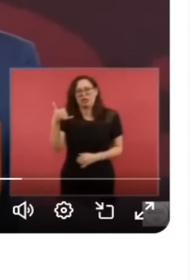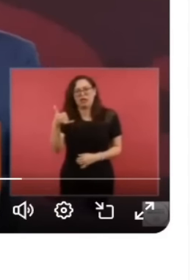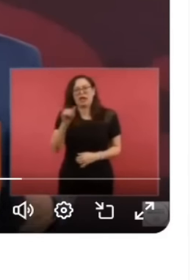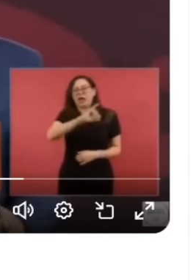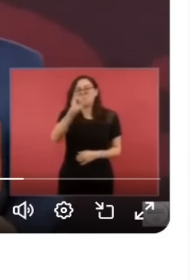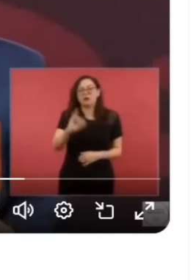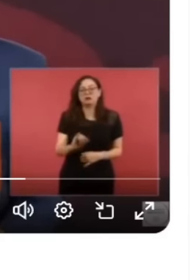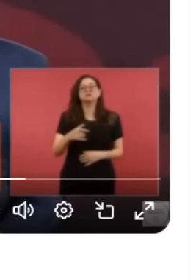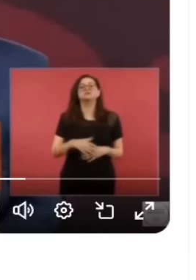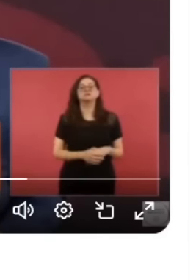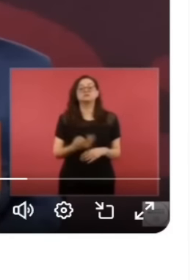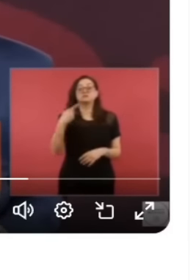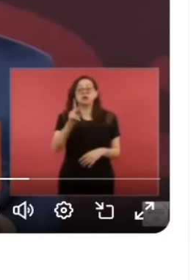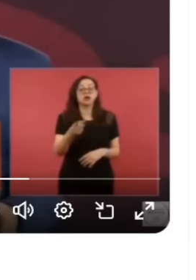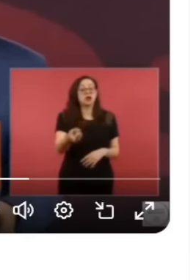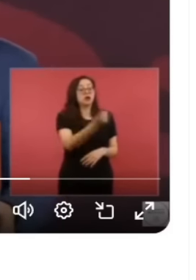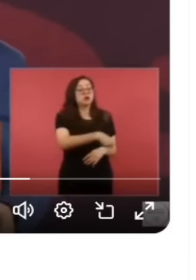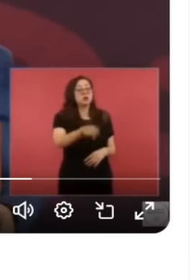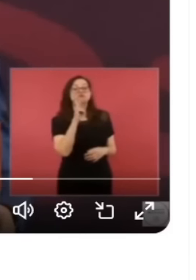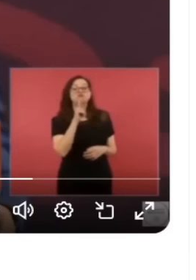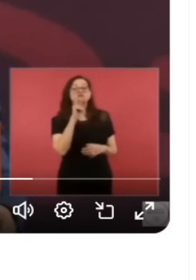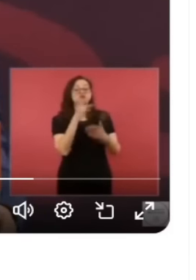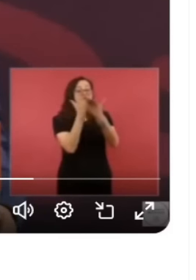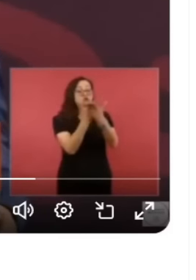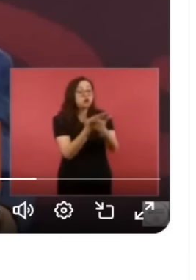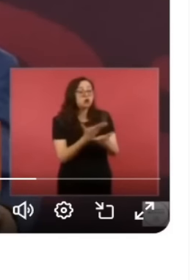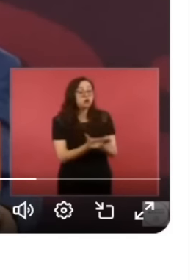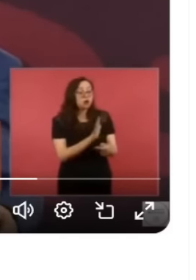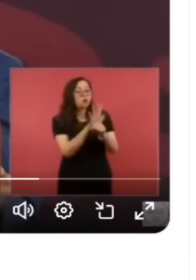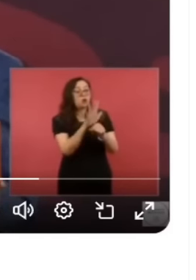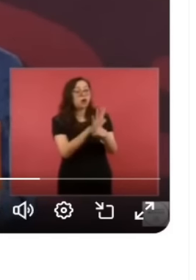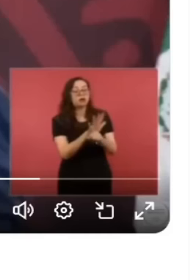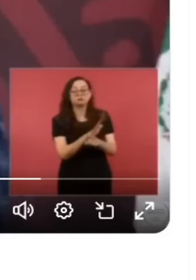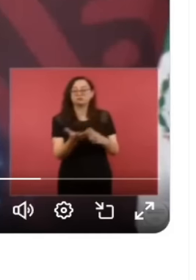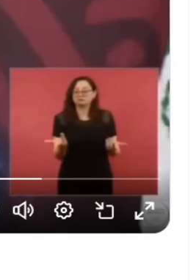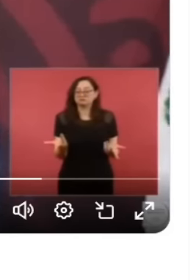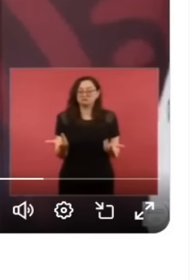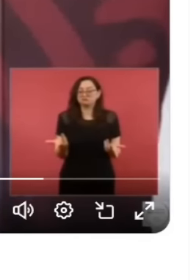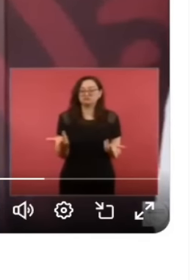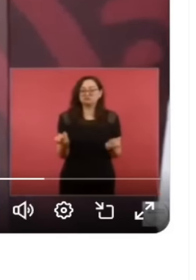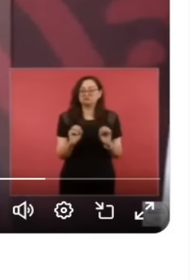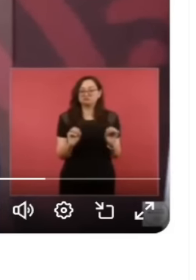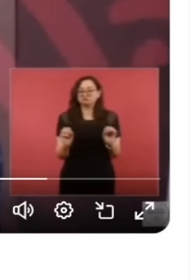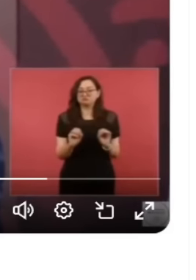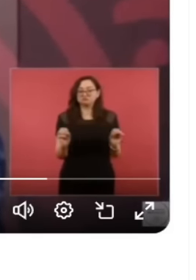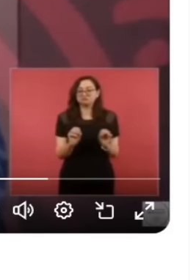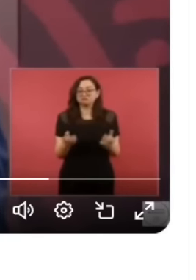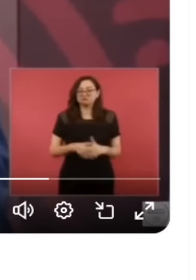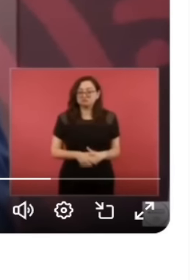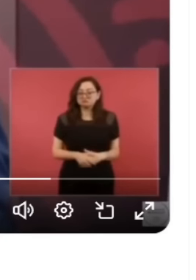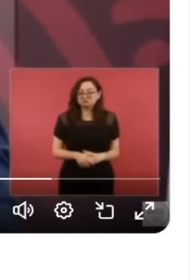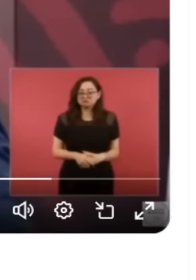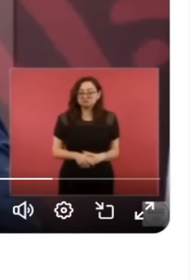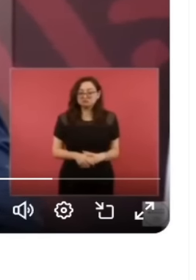Pero ¿cuáles son las pruebas? Las de este famoso calumniador,